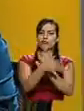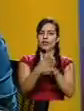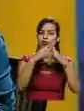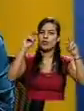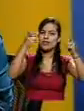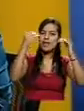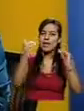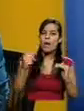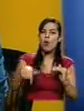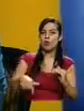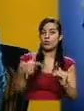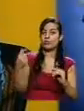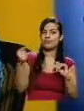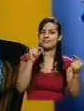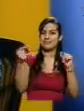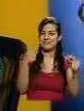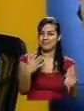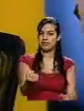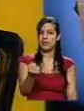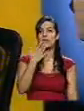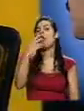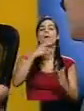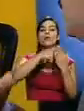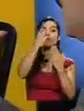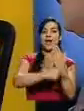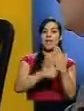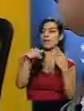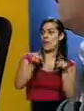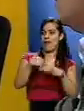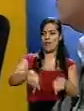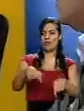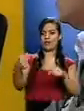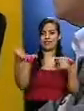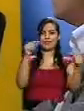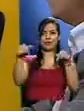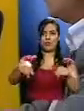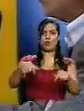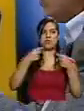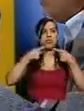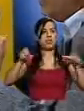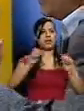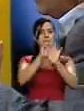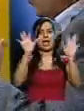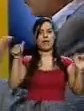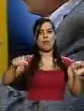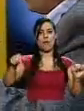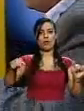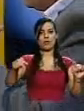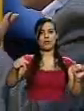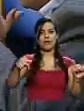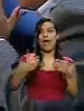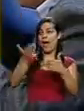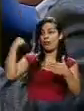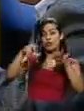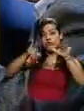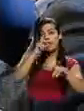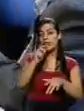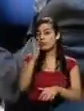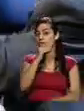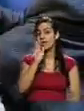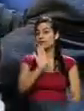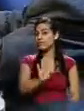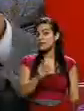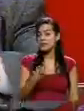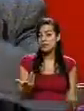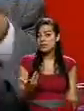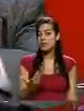esto que estamos discutiendo. Programas como estos no se discutían hace 12, 15 años, 20 años, de tal modo que entonces habían unas fuentes que eran los manuales